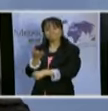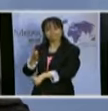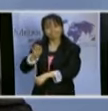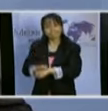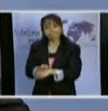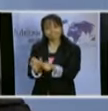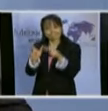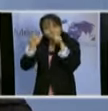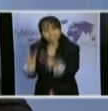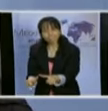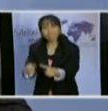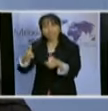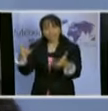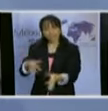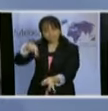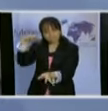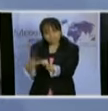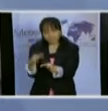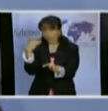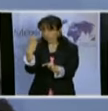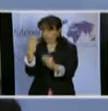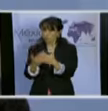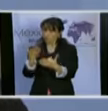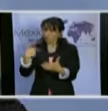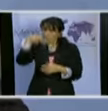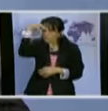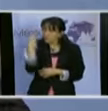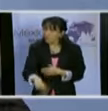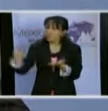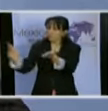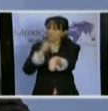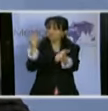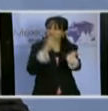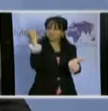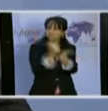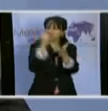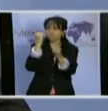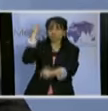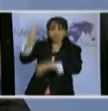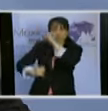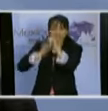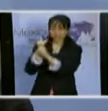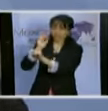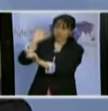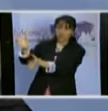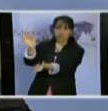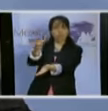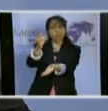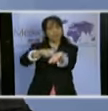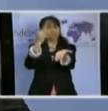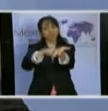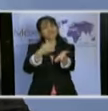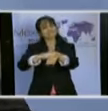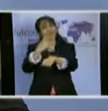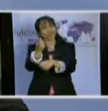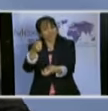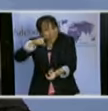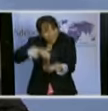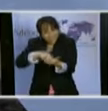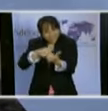ha suscrito todos estos compromisos internacionales, por lo tanto tiene la obligación de hacerlos coherente al interior. Finalmente, y también